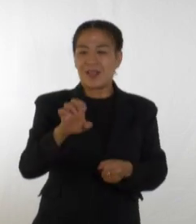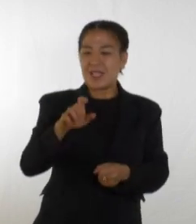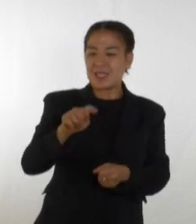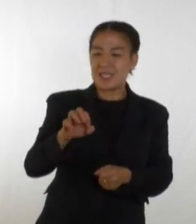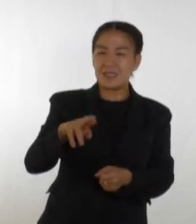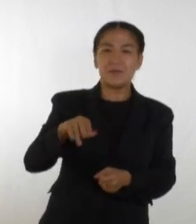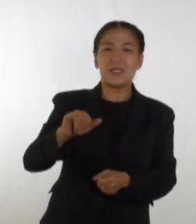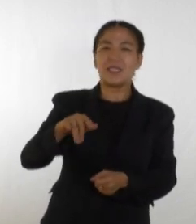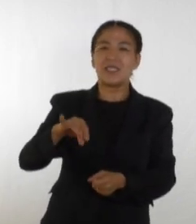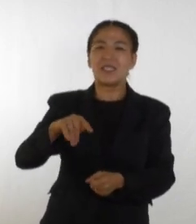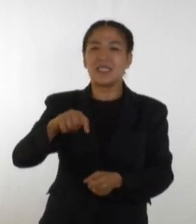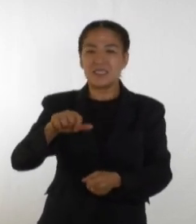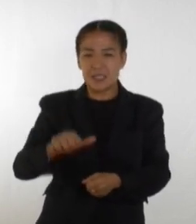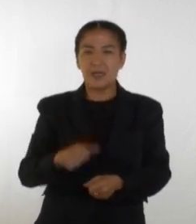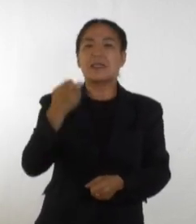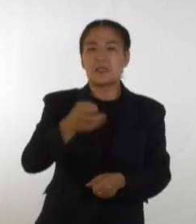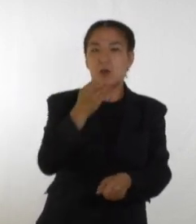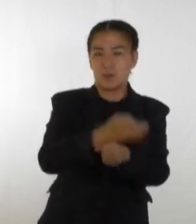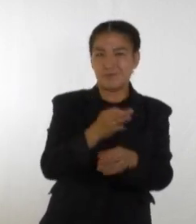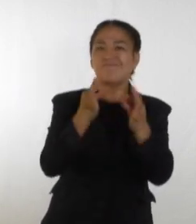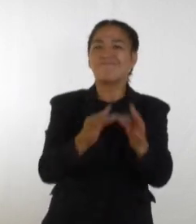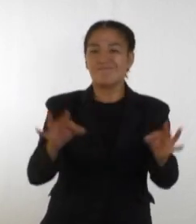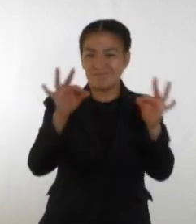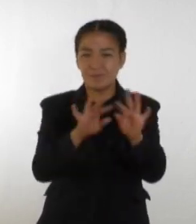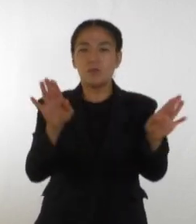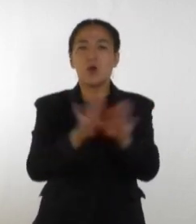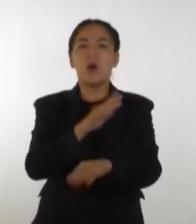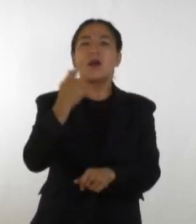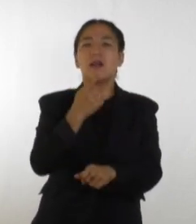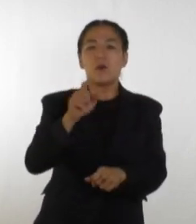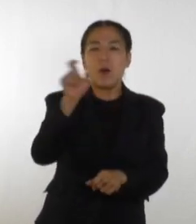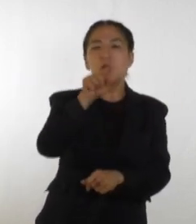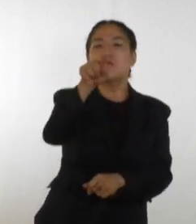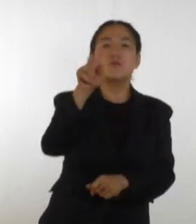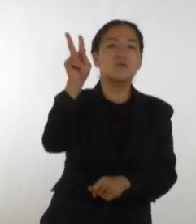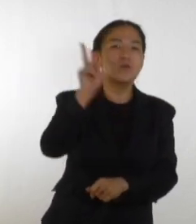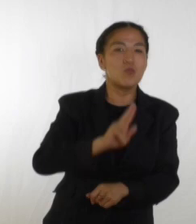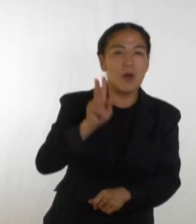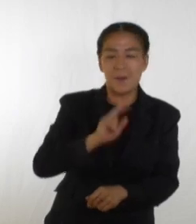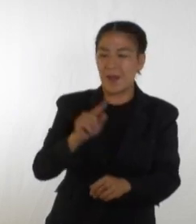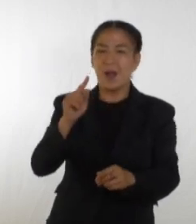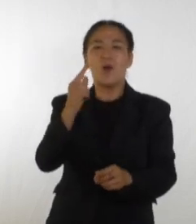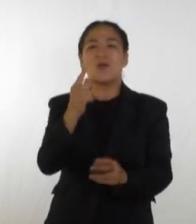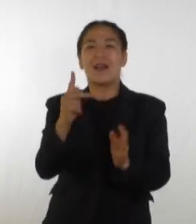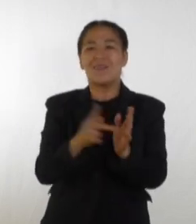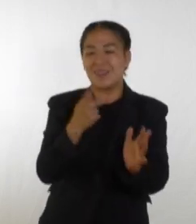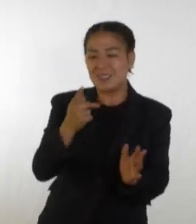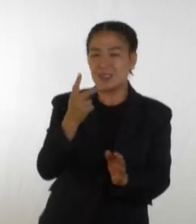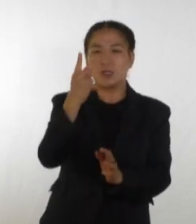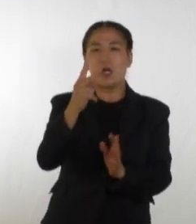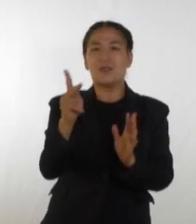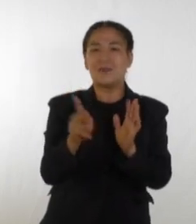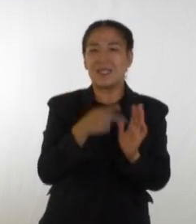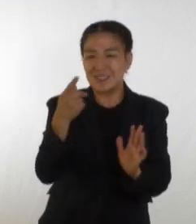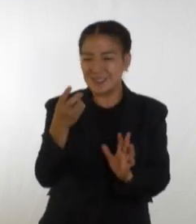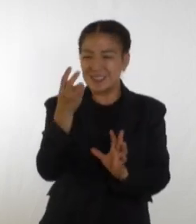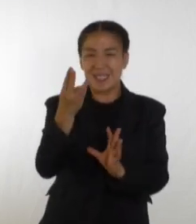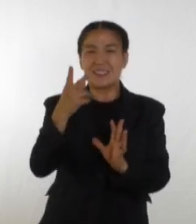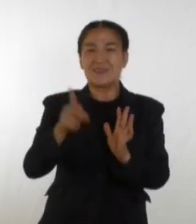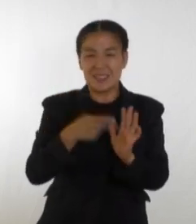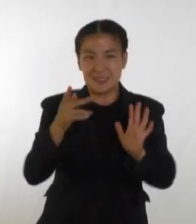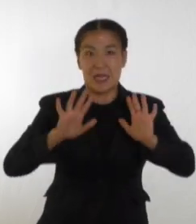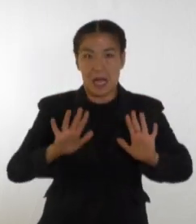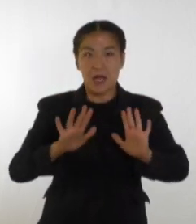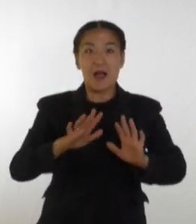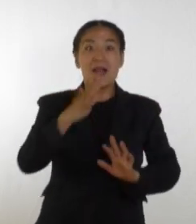Así es, y esto es bien importante lo que estamos viendo en el programa, porque es muy diferente a cuando hacemos un experimento un par de veces a que si lo hacemos